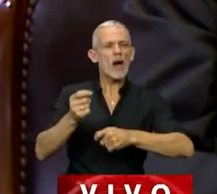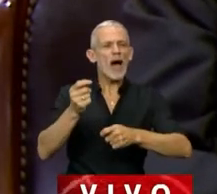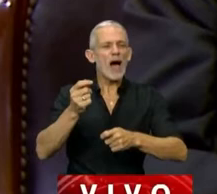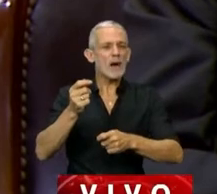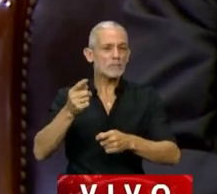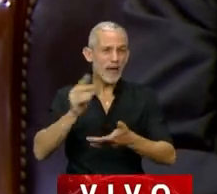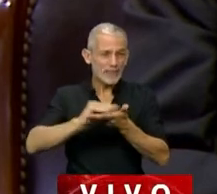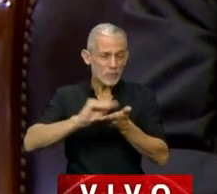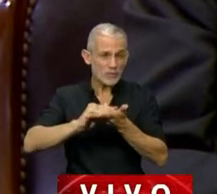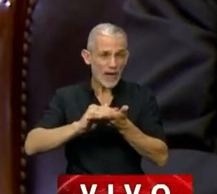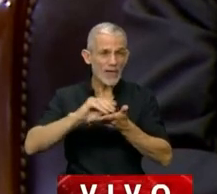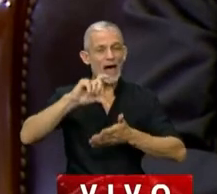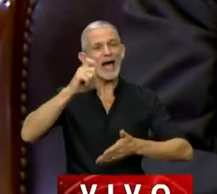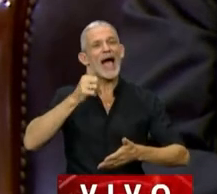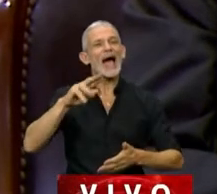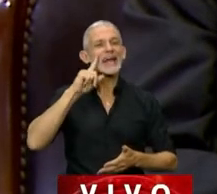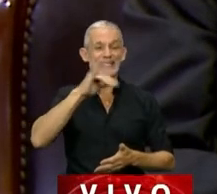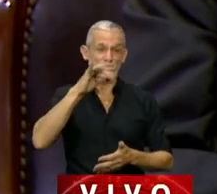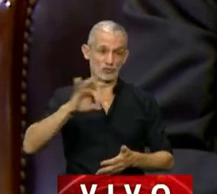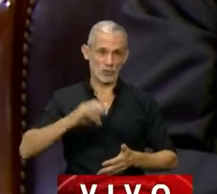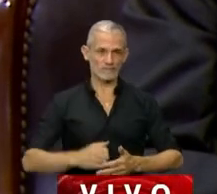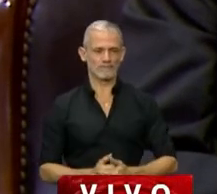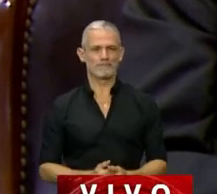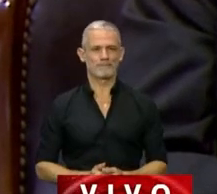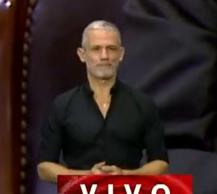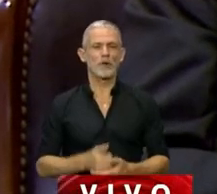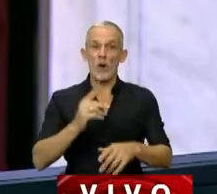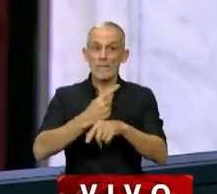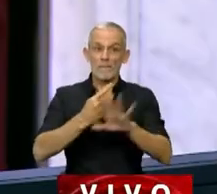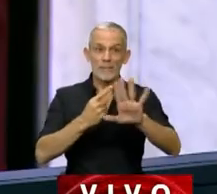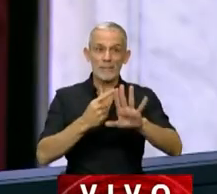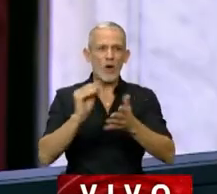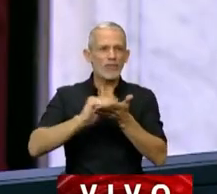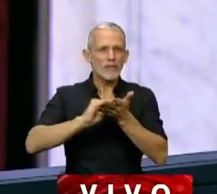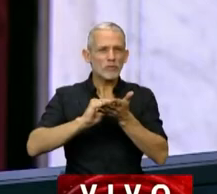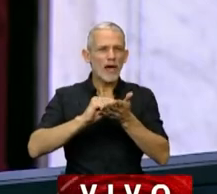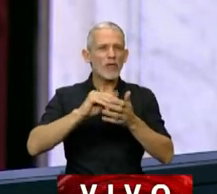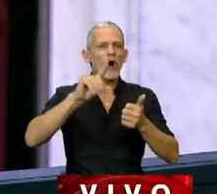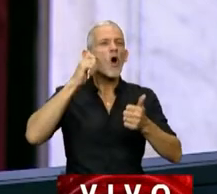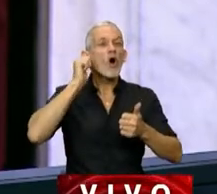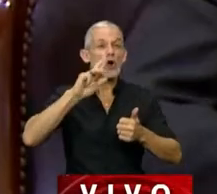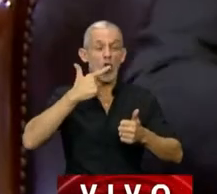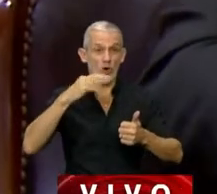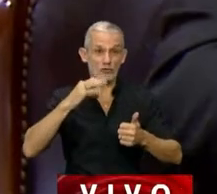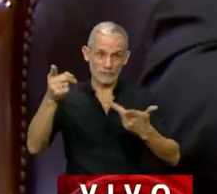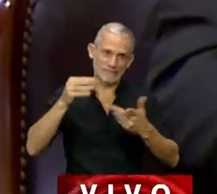la diputada Carla Carrizo. Va, usted le da la palabra para eso. Primero tiene la palabra el diputado Grosso. Leonardo Grosso.